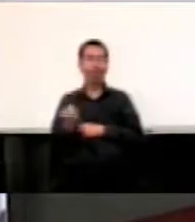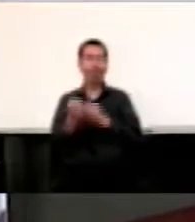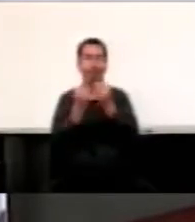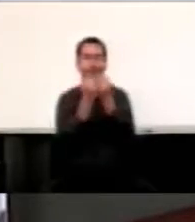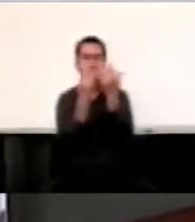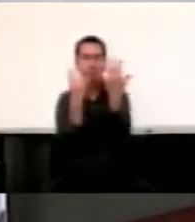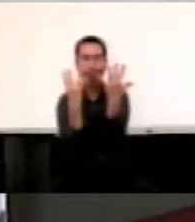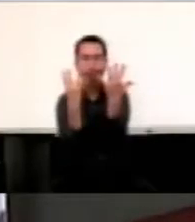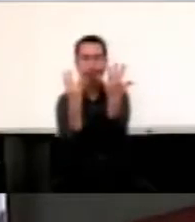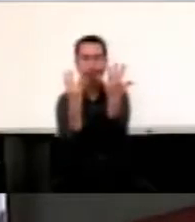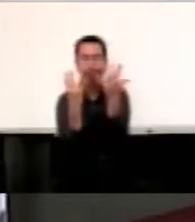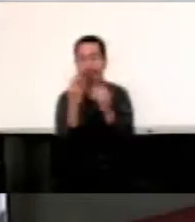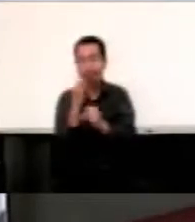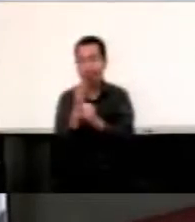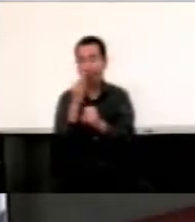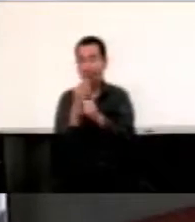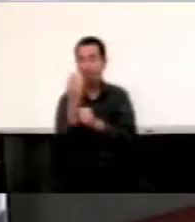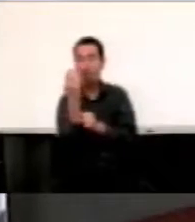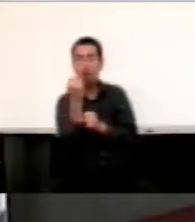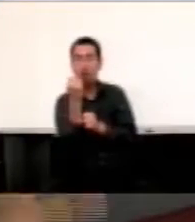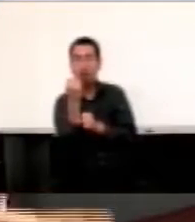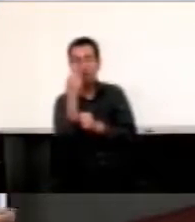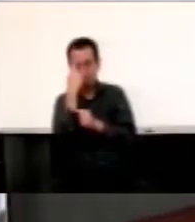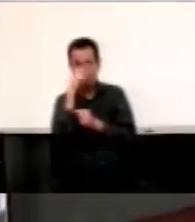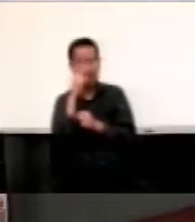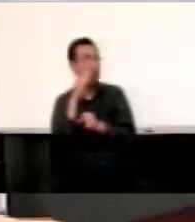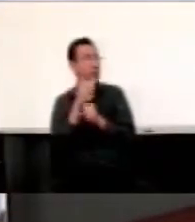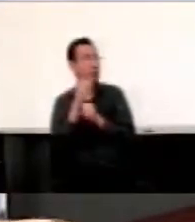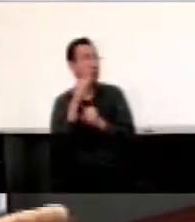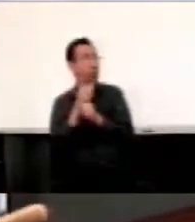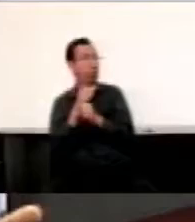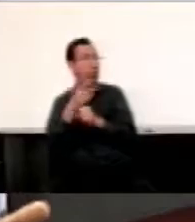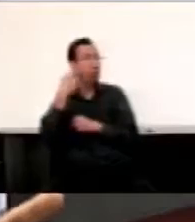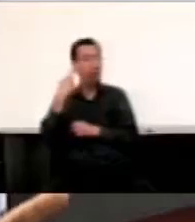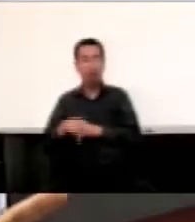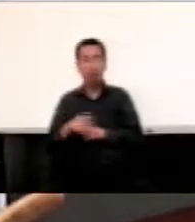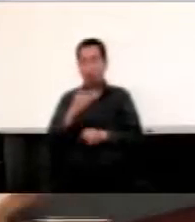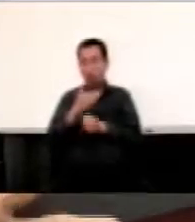la transformación que han tenido nuestros partidos políticos en México.